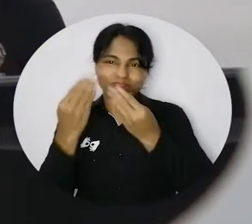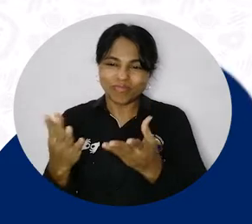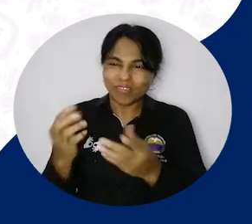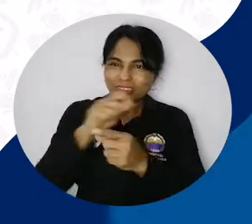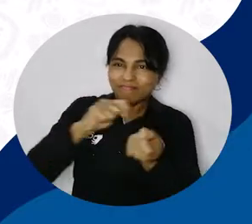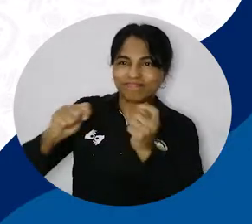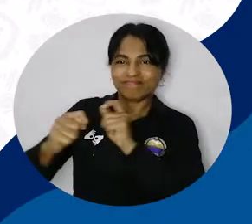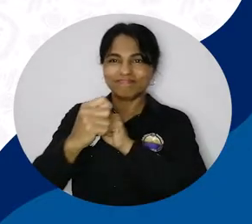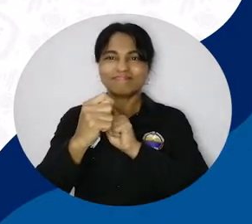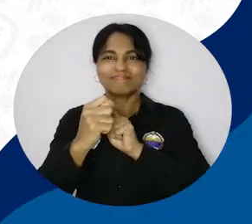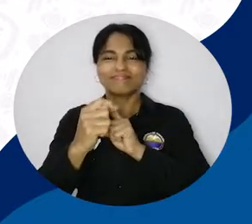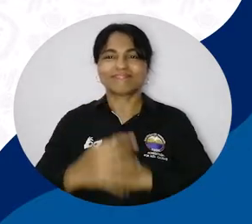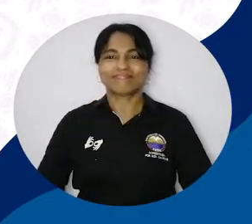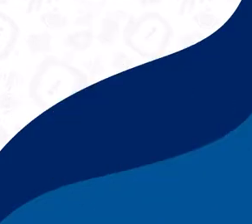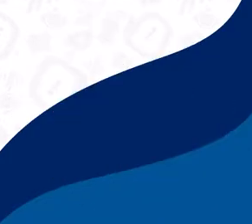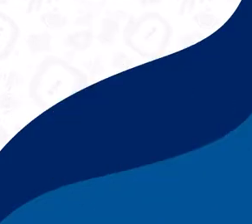sociedad.